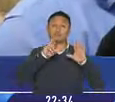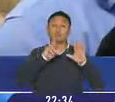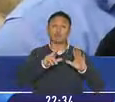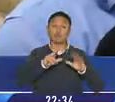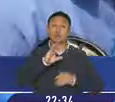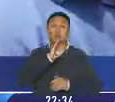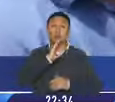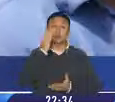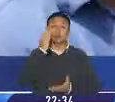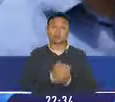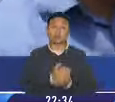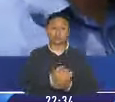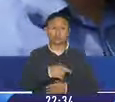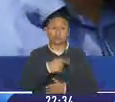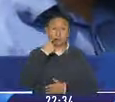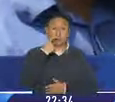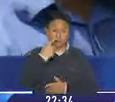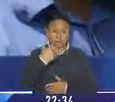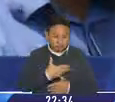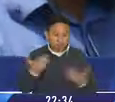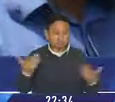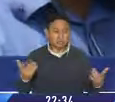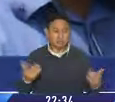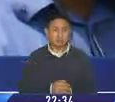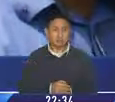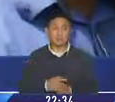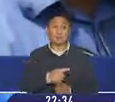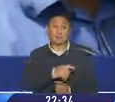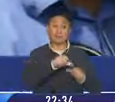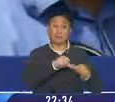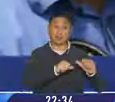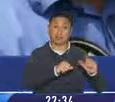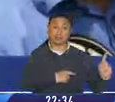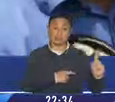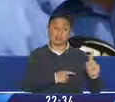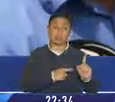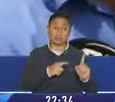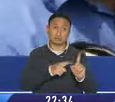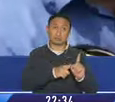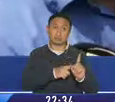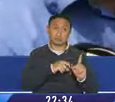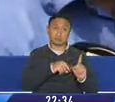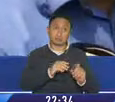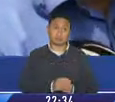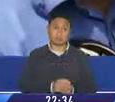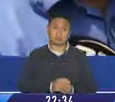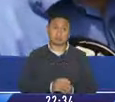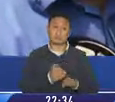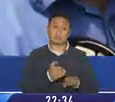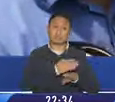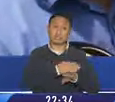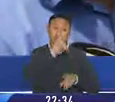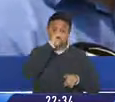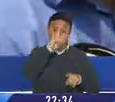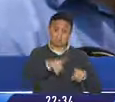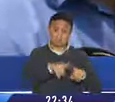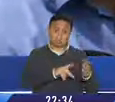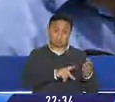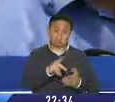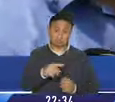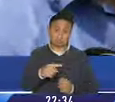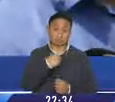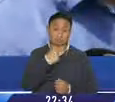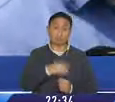agua. Mi papá reclamó. Fue a hablar con el presidente porque ya tenían un convenio de pago. Él lo único que